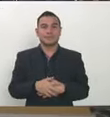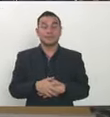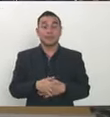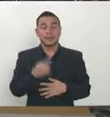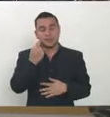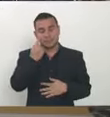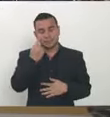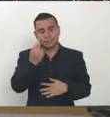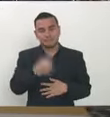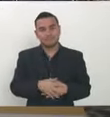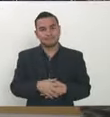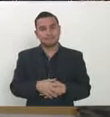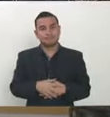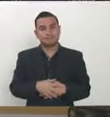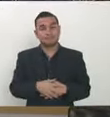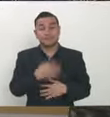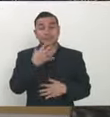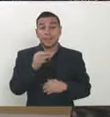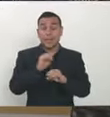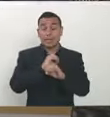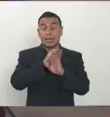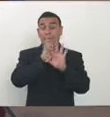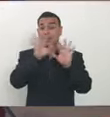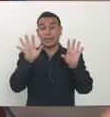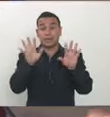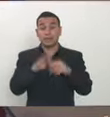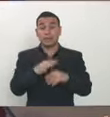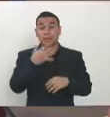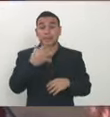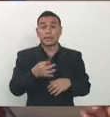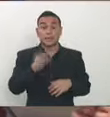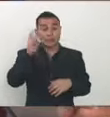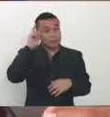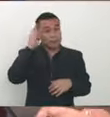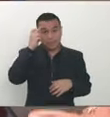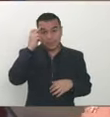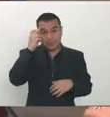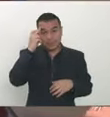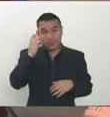Bien. Creo que está claro que no es un juego y